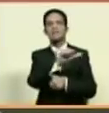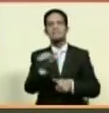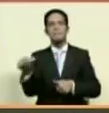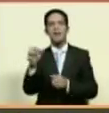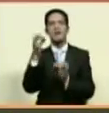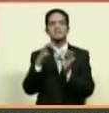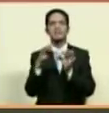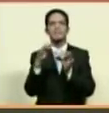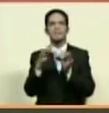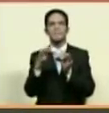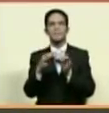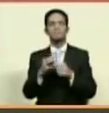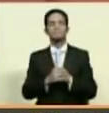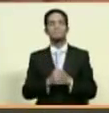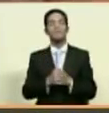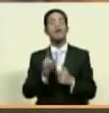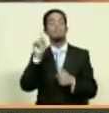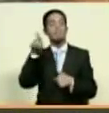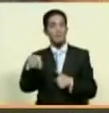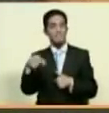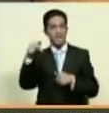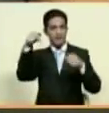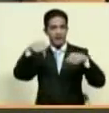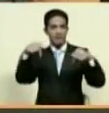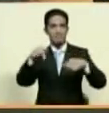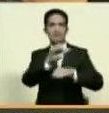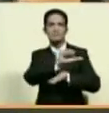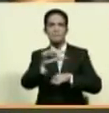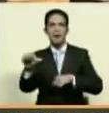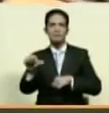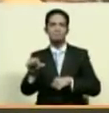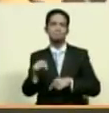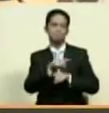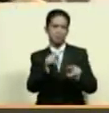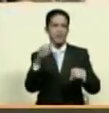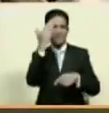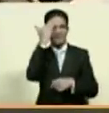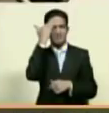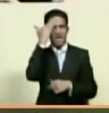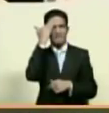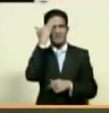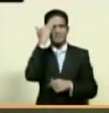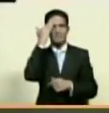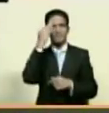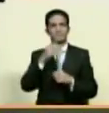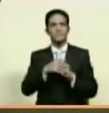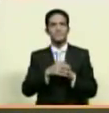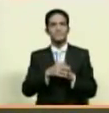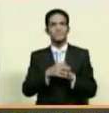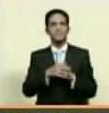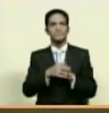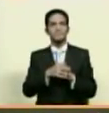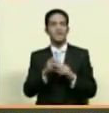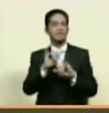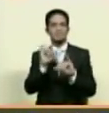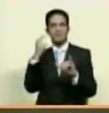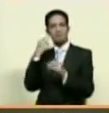septiembre. De igual manera, esta misma semana, como ustedes saben, en el marco de lo